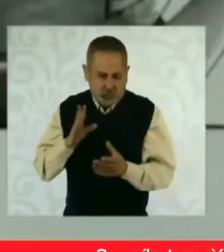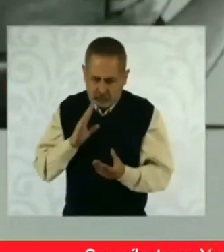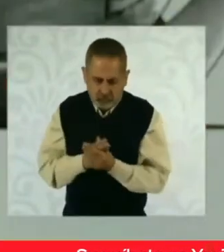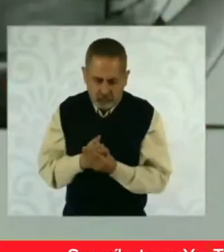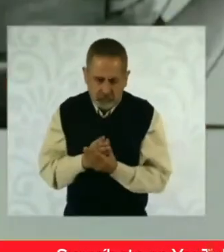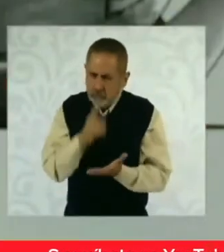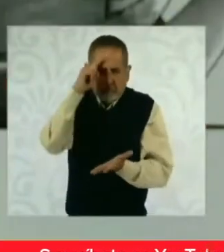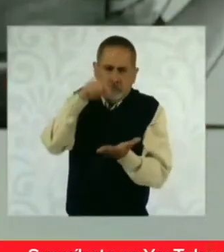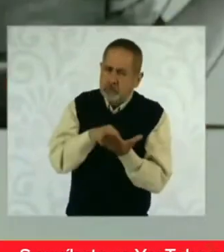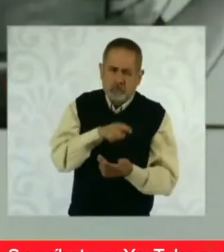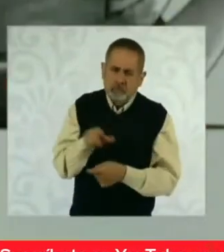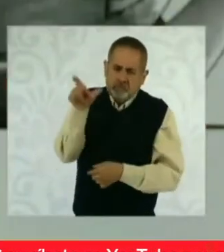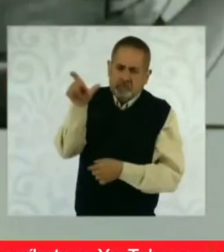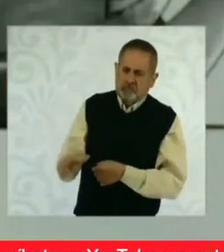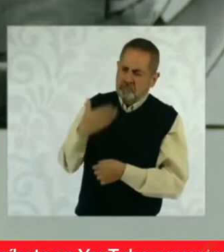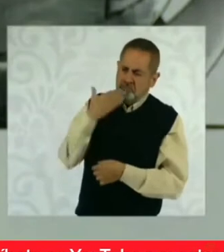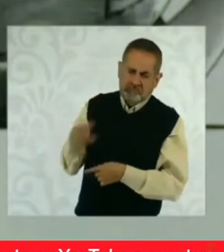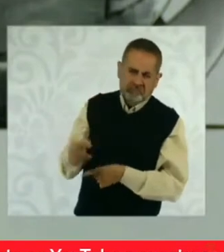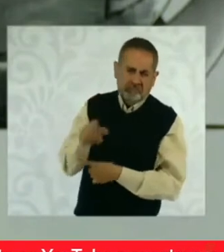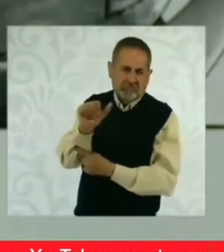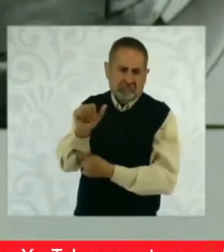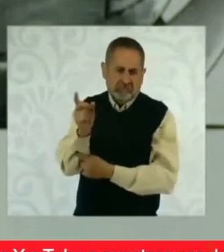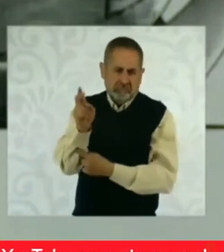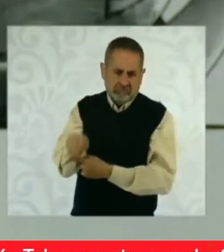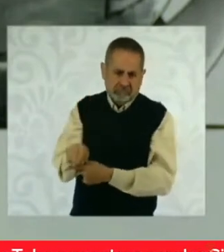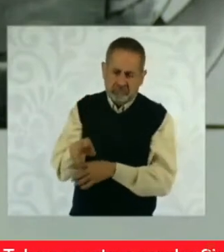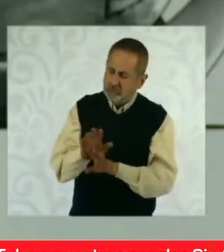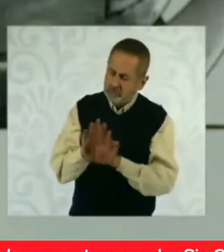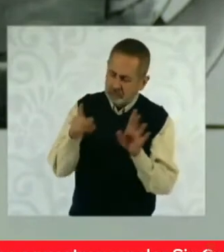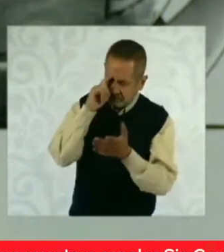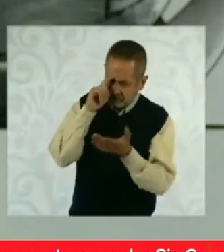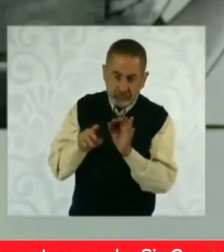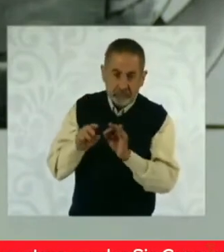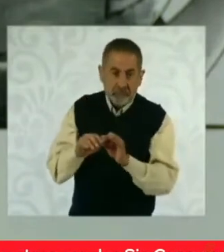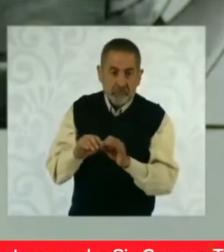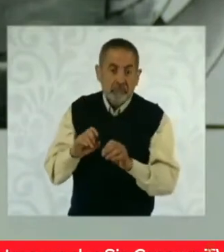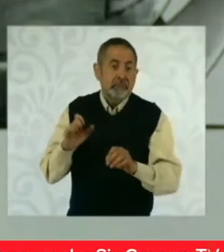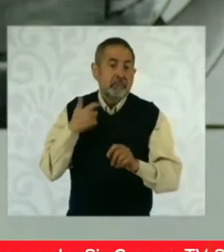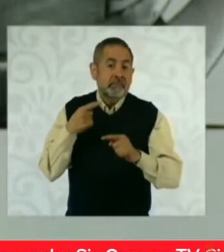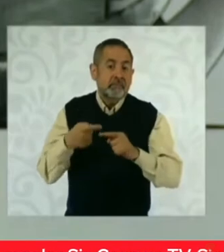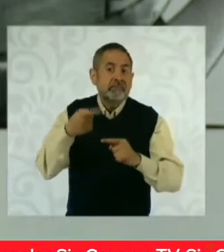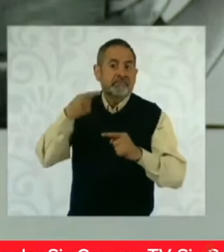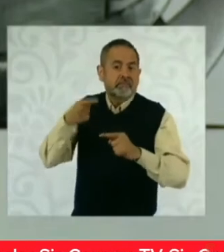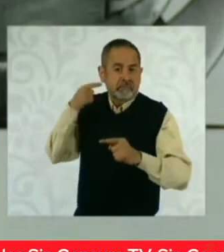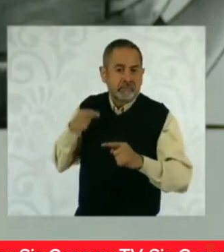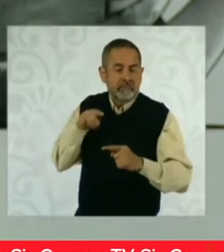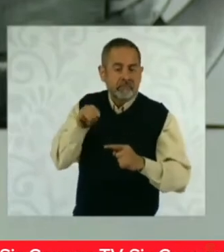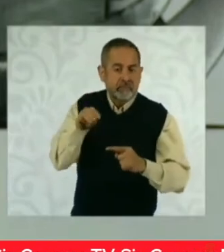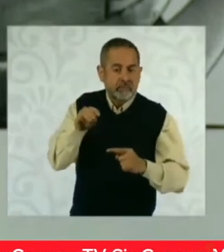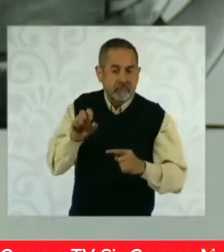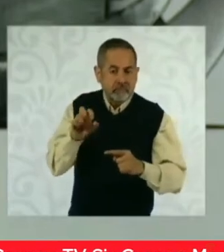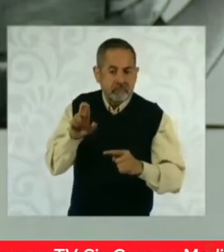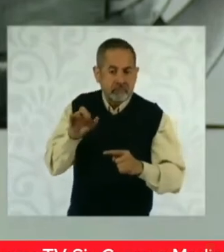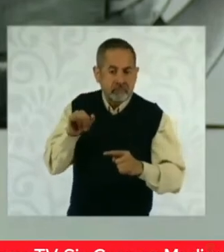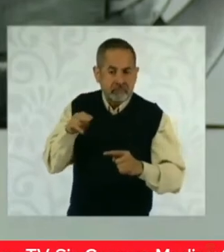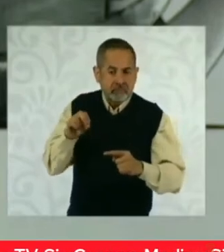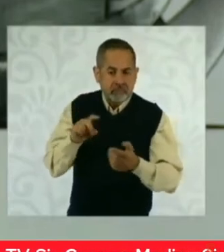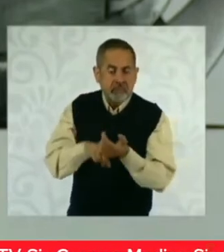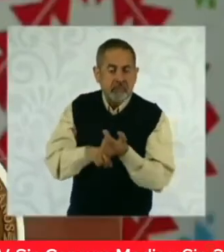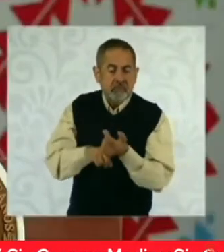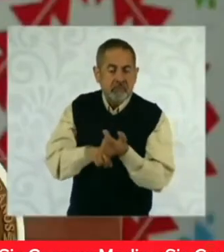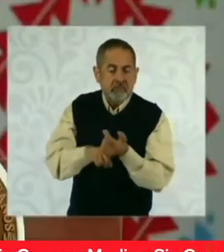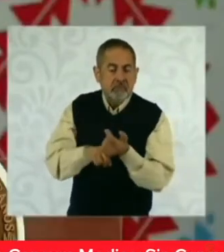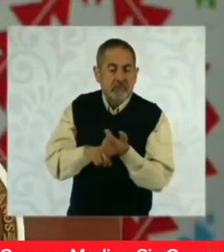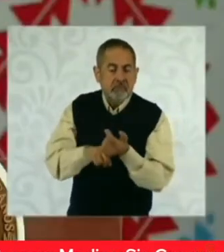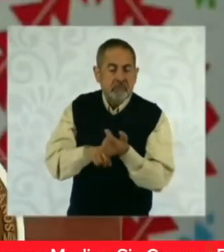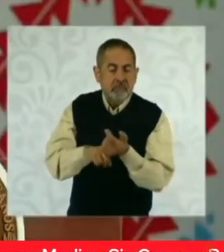Lo que sí hubo en el sexenio anterior, ya con Merino como gobernador, es que él